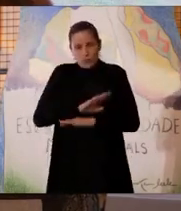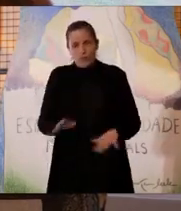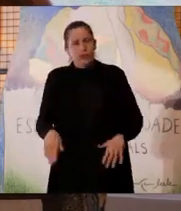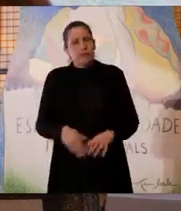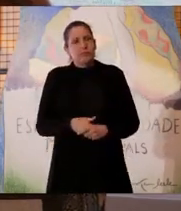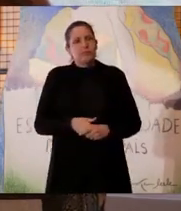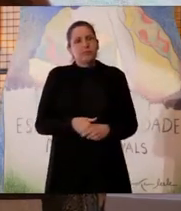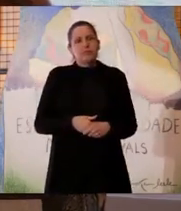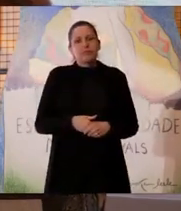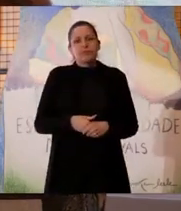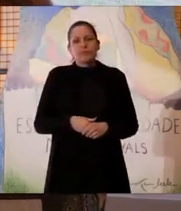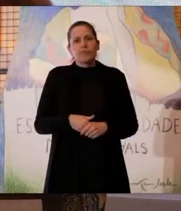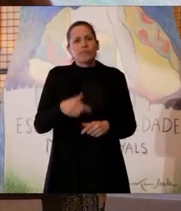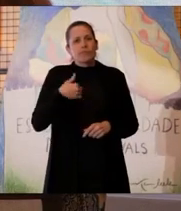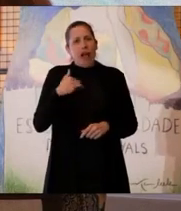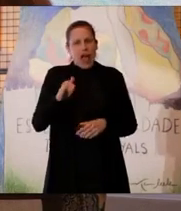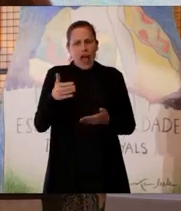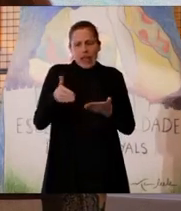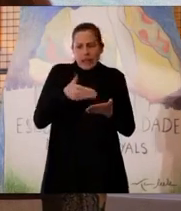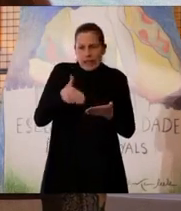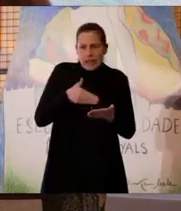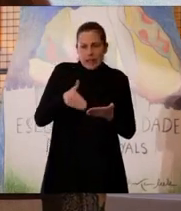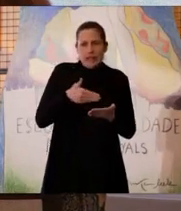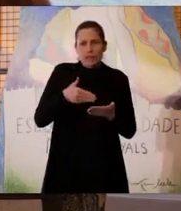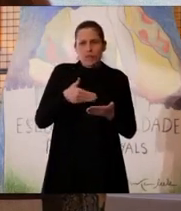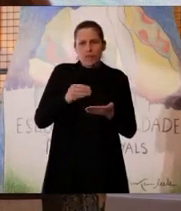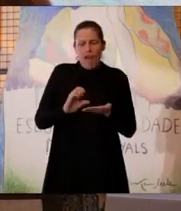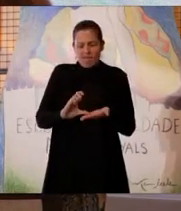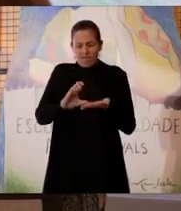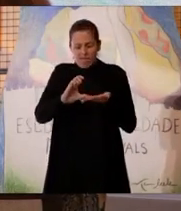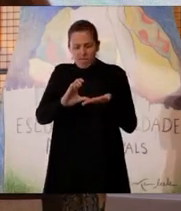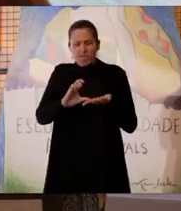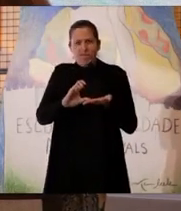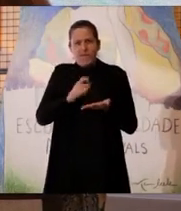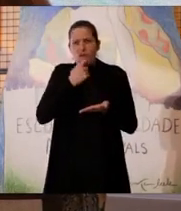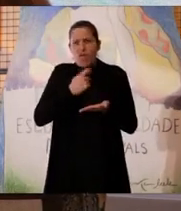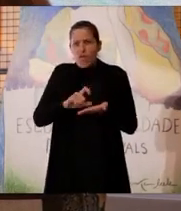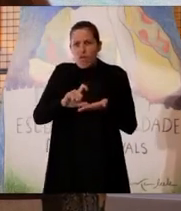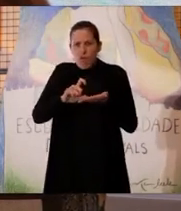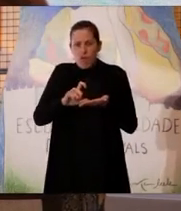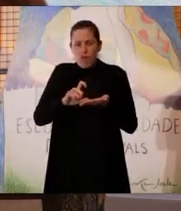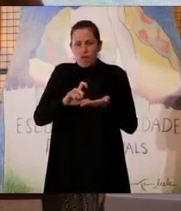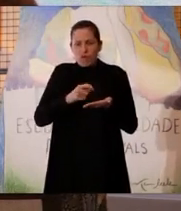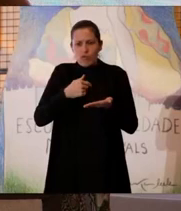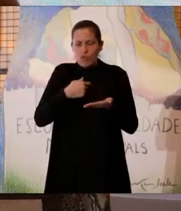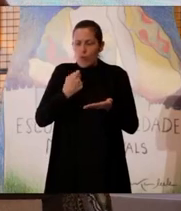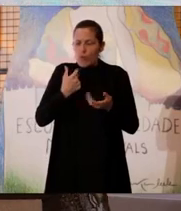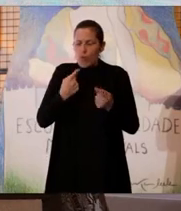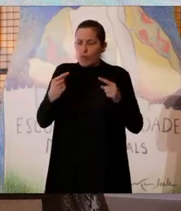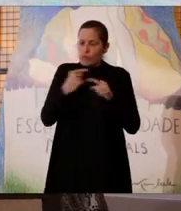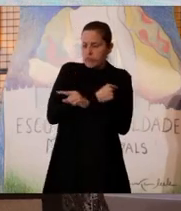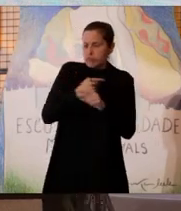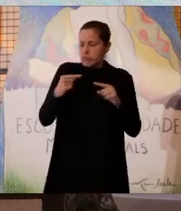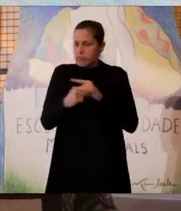y luego tengo libros diciendo lo contrario pero libros así de gordos o sea que eso es muy curioso no sé me pasa me